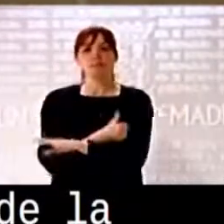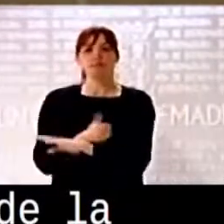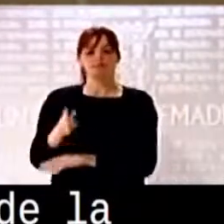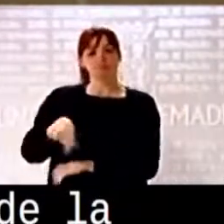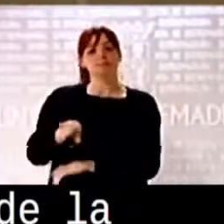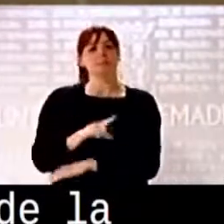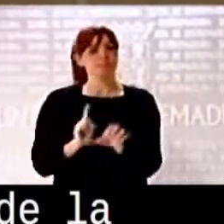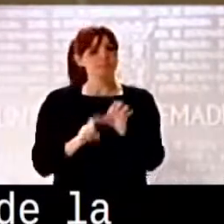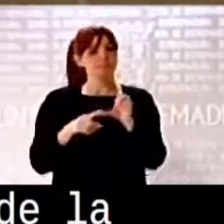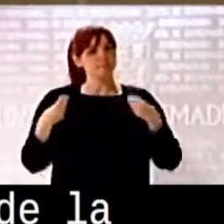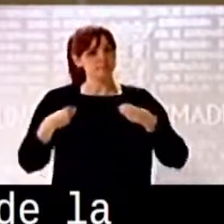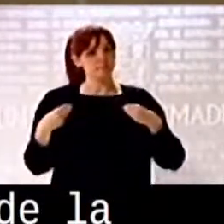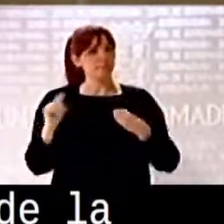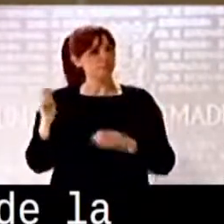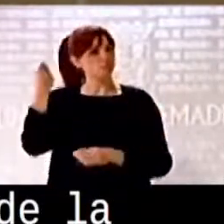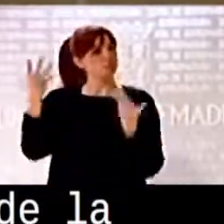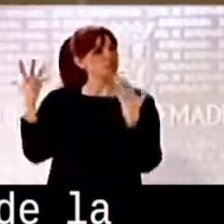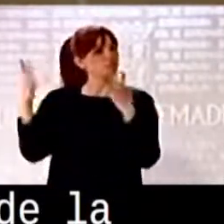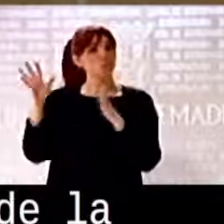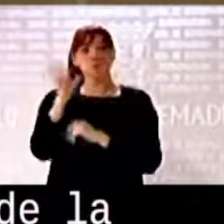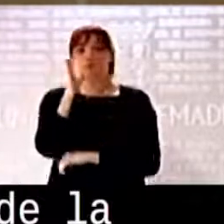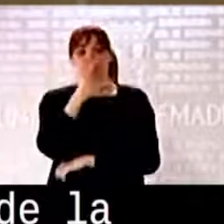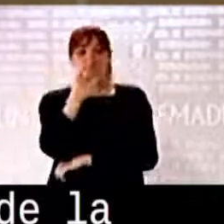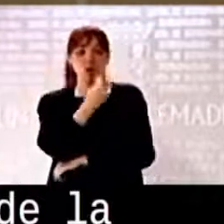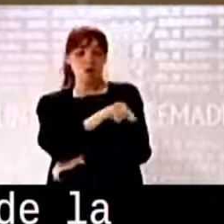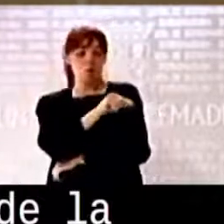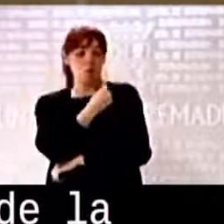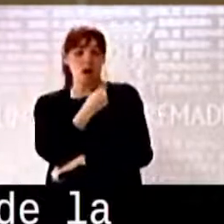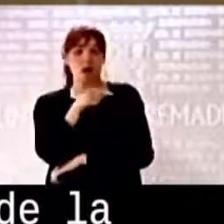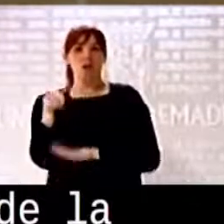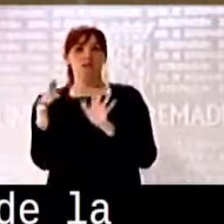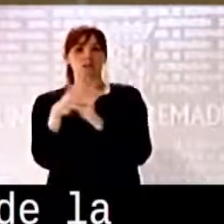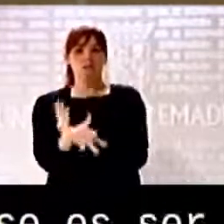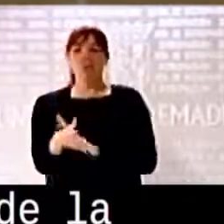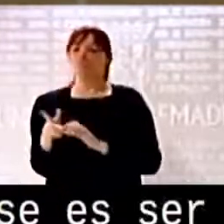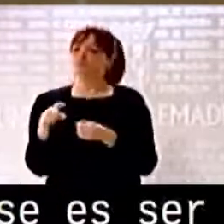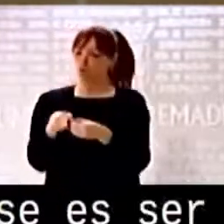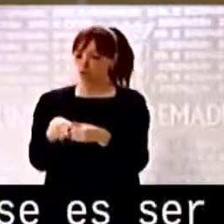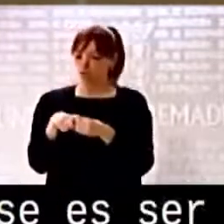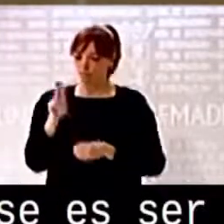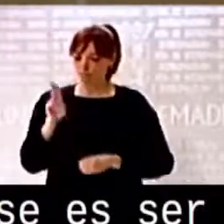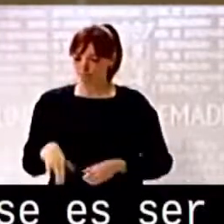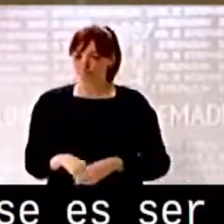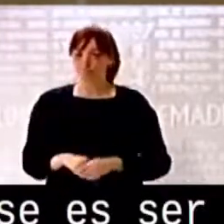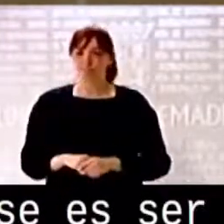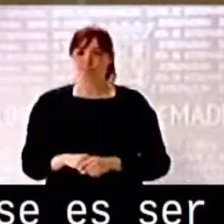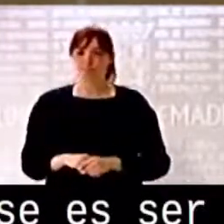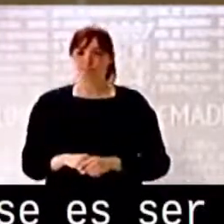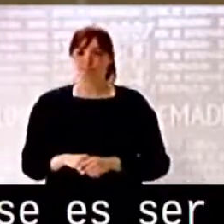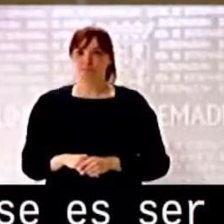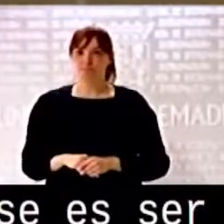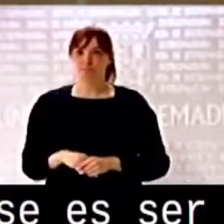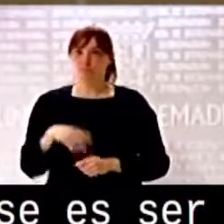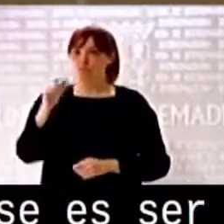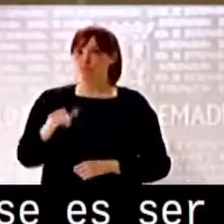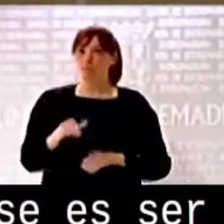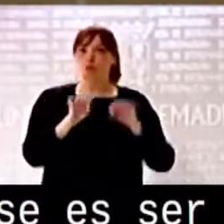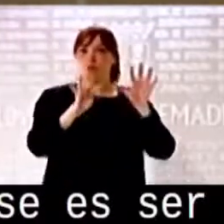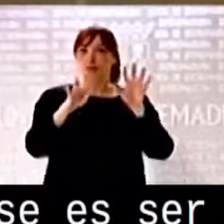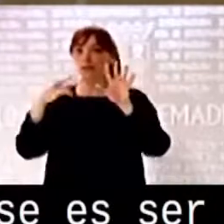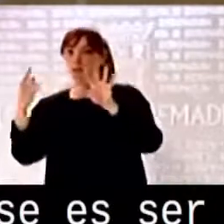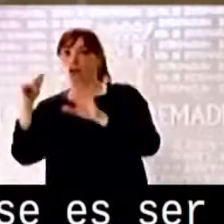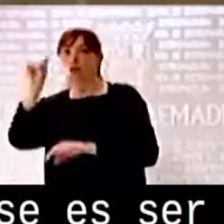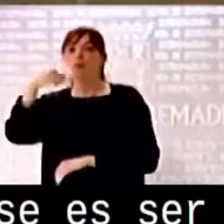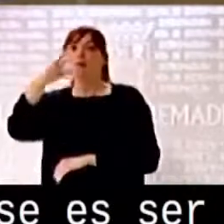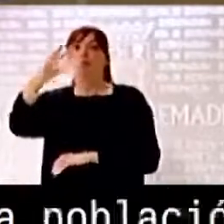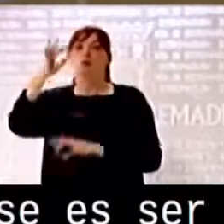población extremeña, porque vacunarse es ser solidarios, y que hoy el